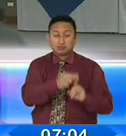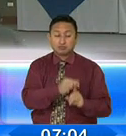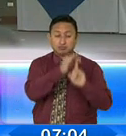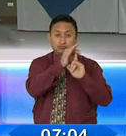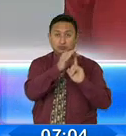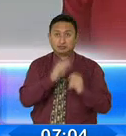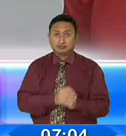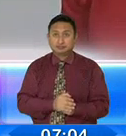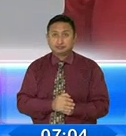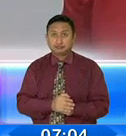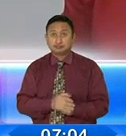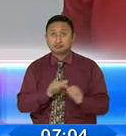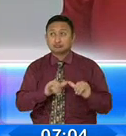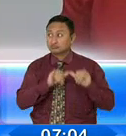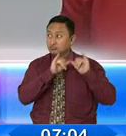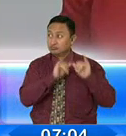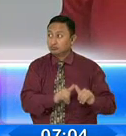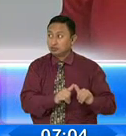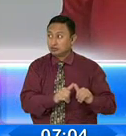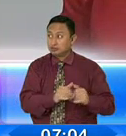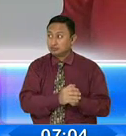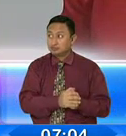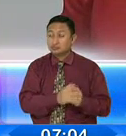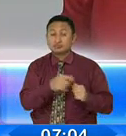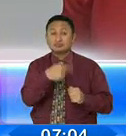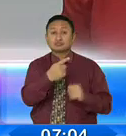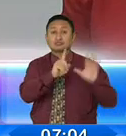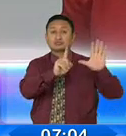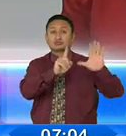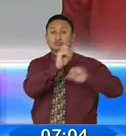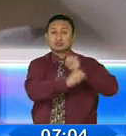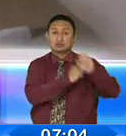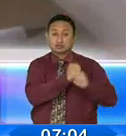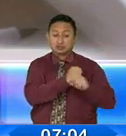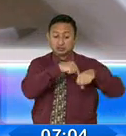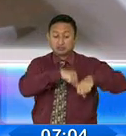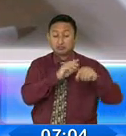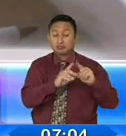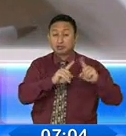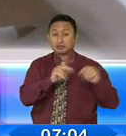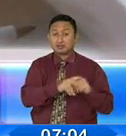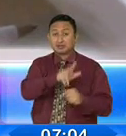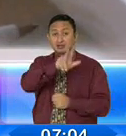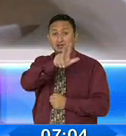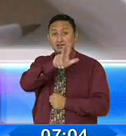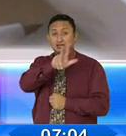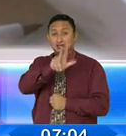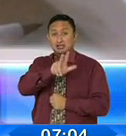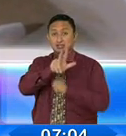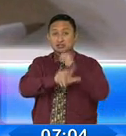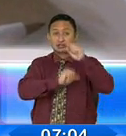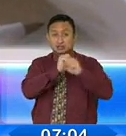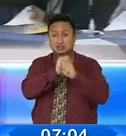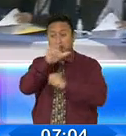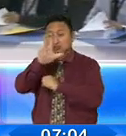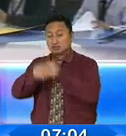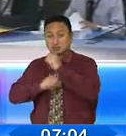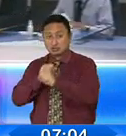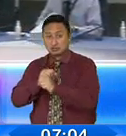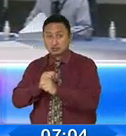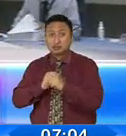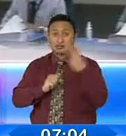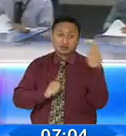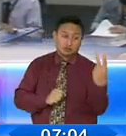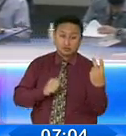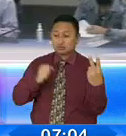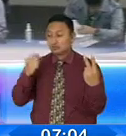Electoral permanecen en su cargo por 6 años y cada 3 años se hace una renovación, primero a 2 vocales y luego a